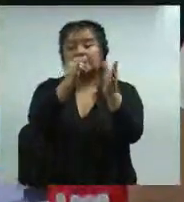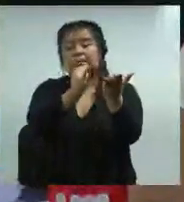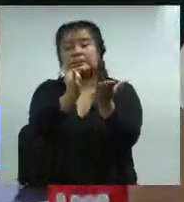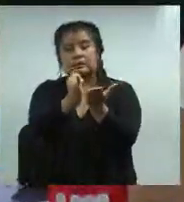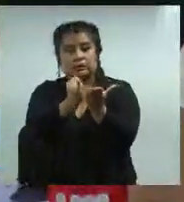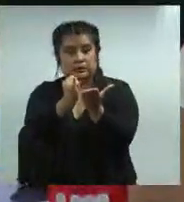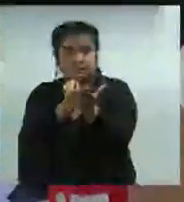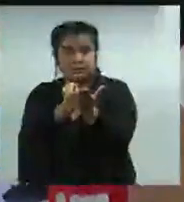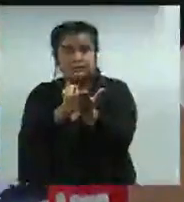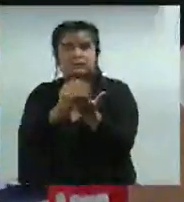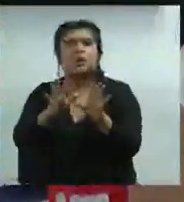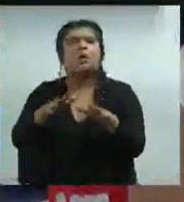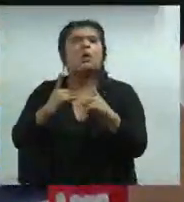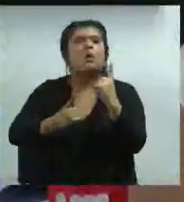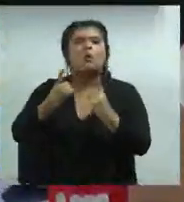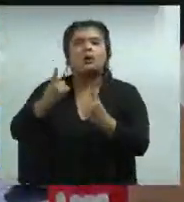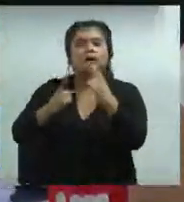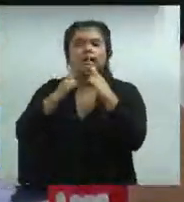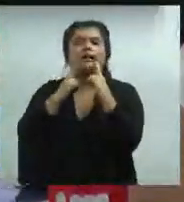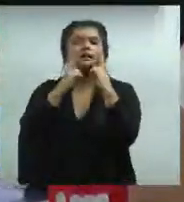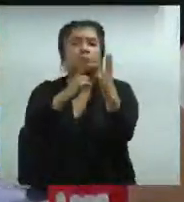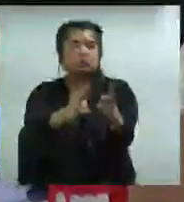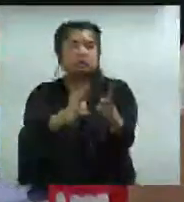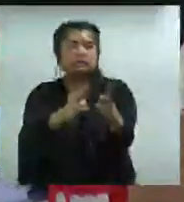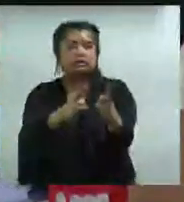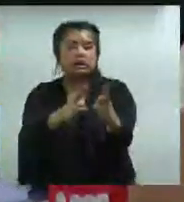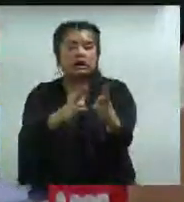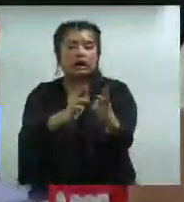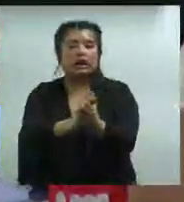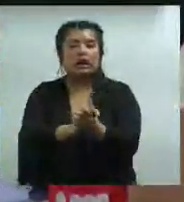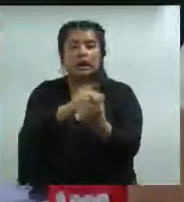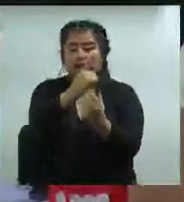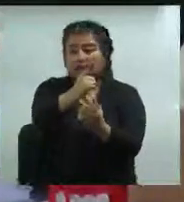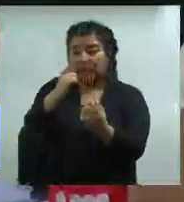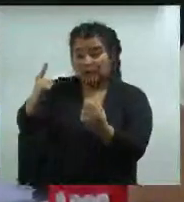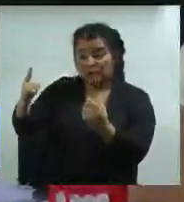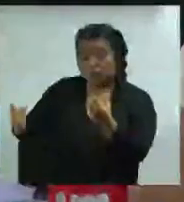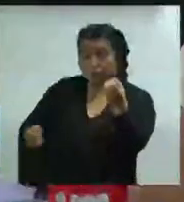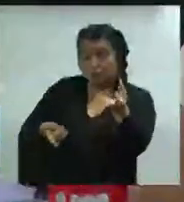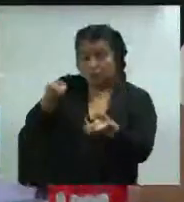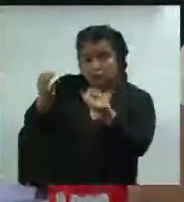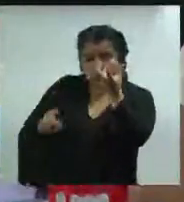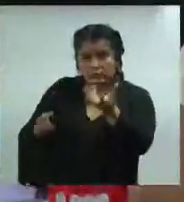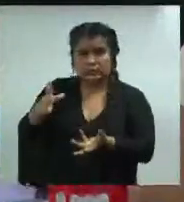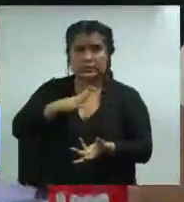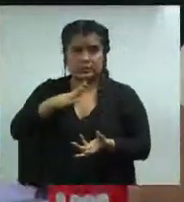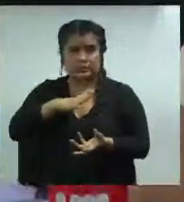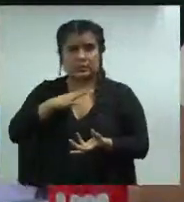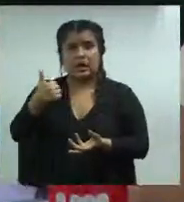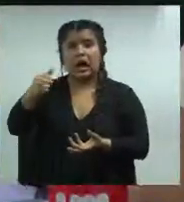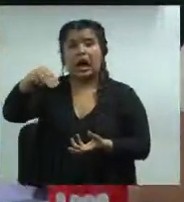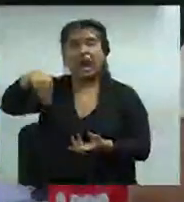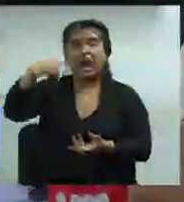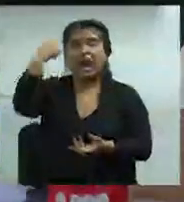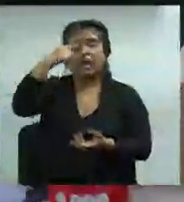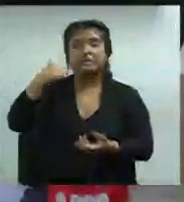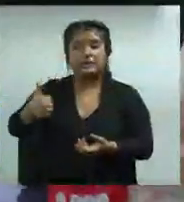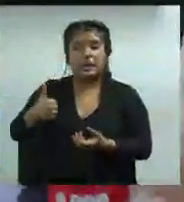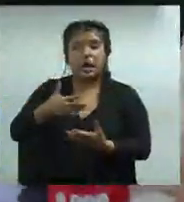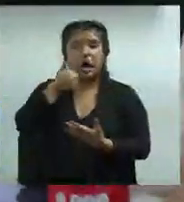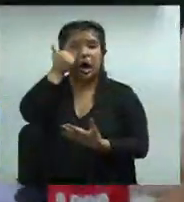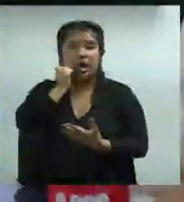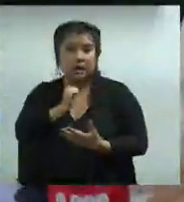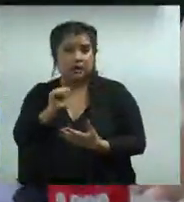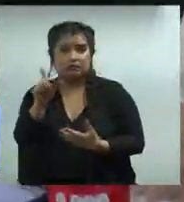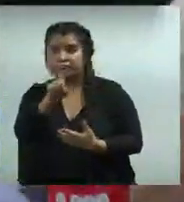ahorita, cuál va a ser el nivel de respuesta que le va a dar a cada uno de los fuegos que hay. Ahorita tenemos el de AMSA. El día de ayer no se